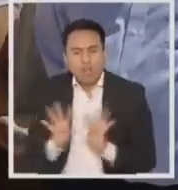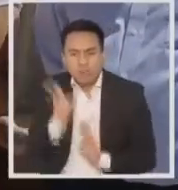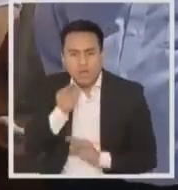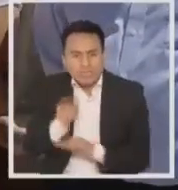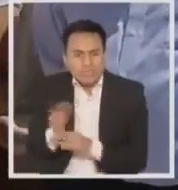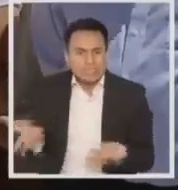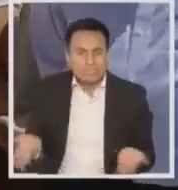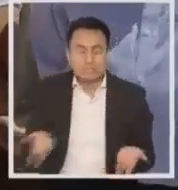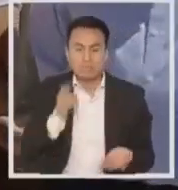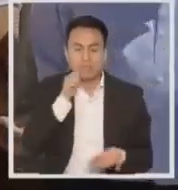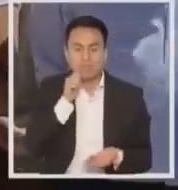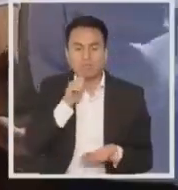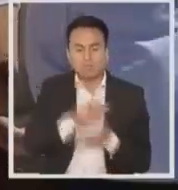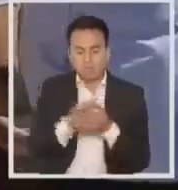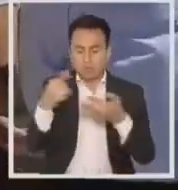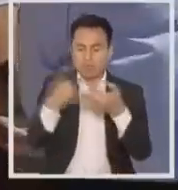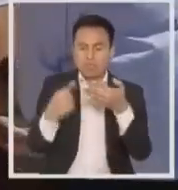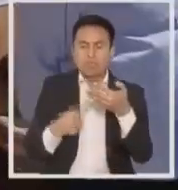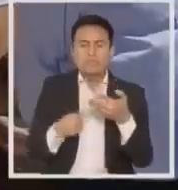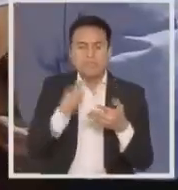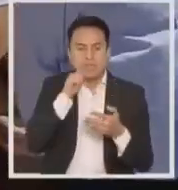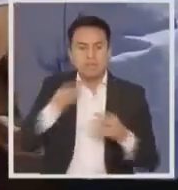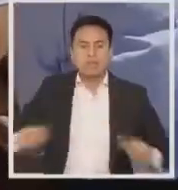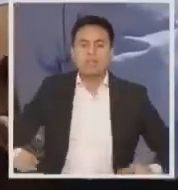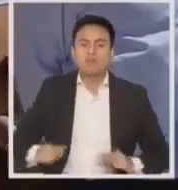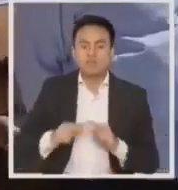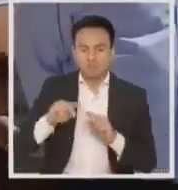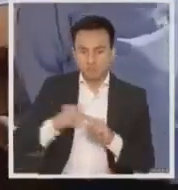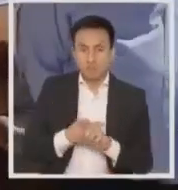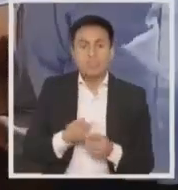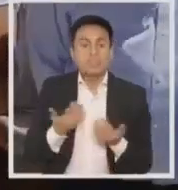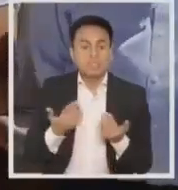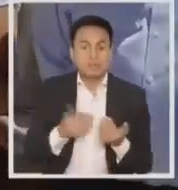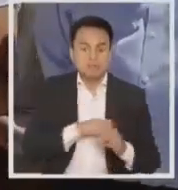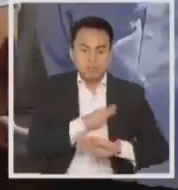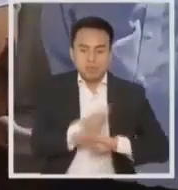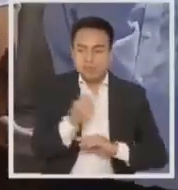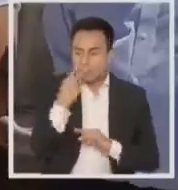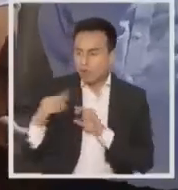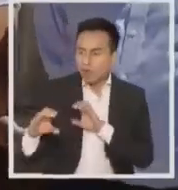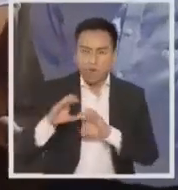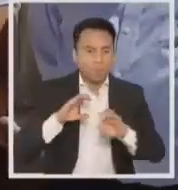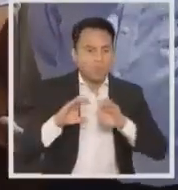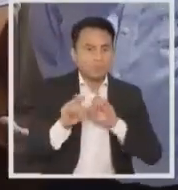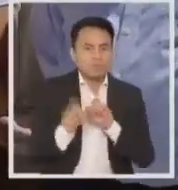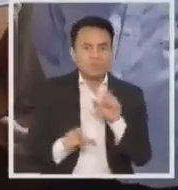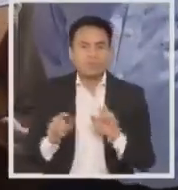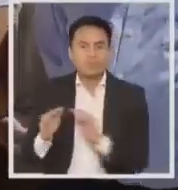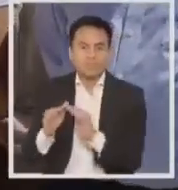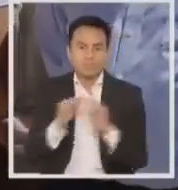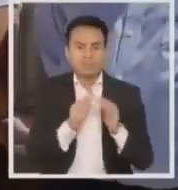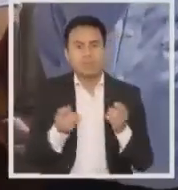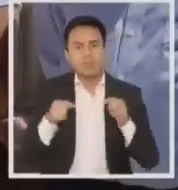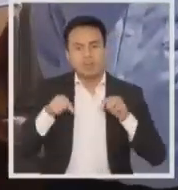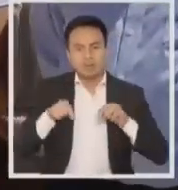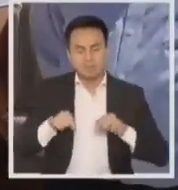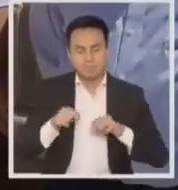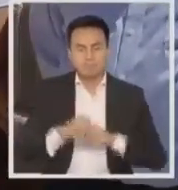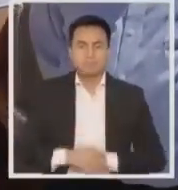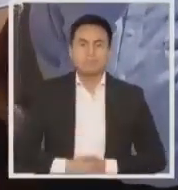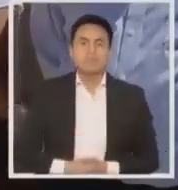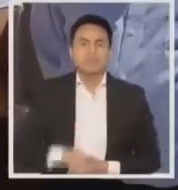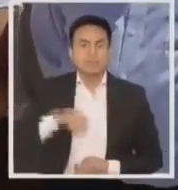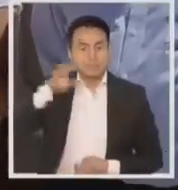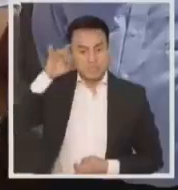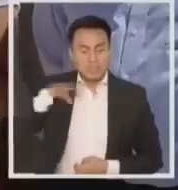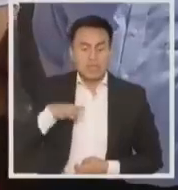estar también presente a la hora de la reconstrucción, y para eso sirve que lo veamos y lo conversemos con los vecinos acá. Sé que